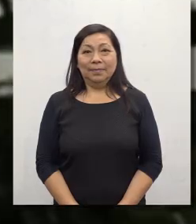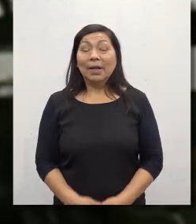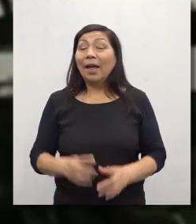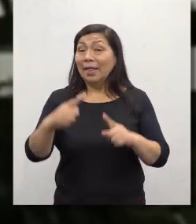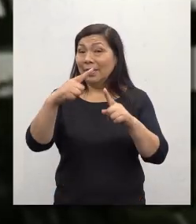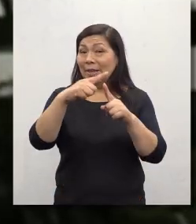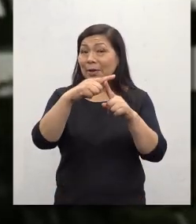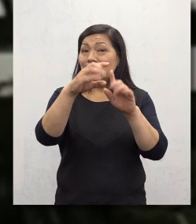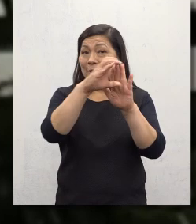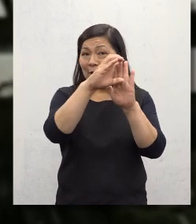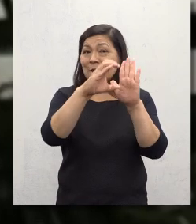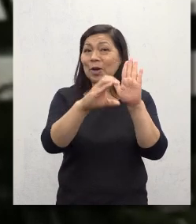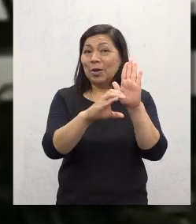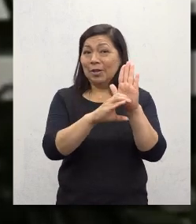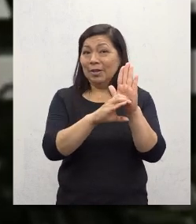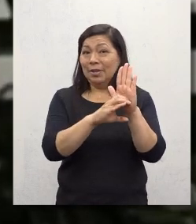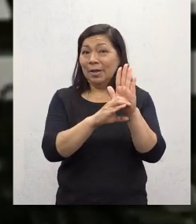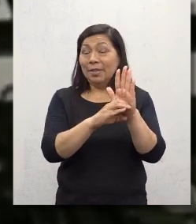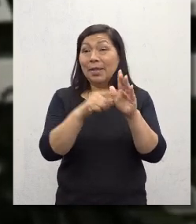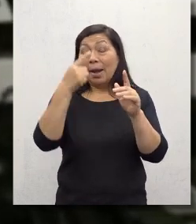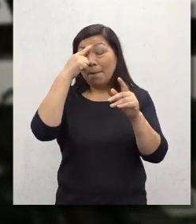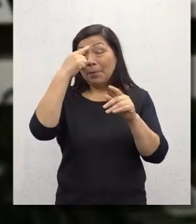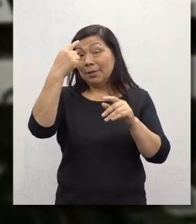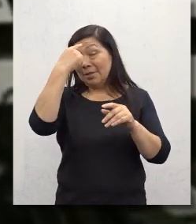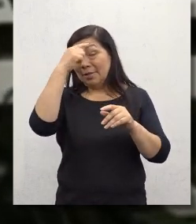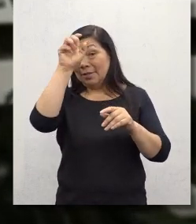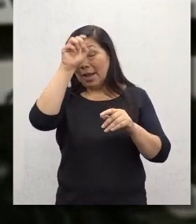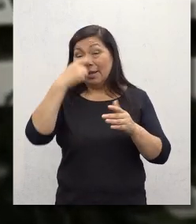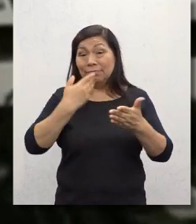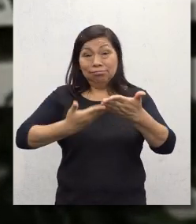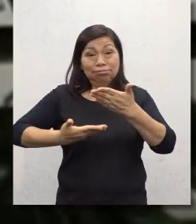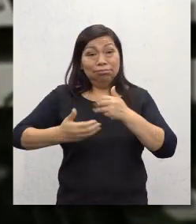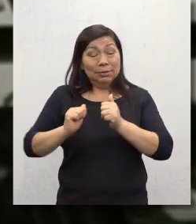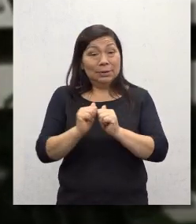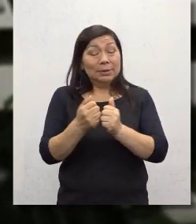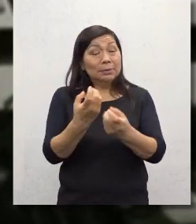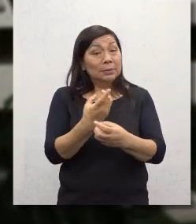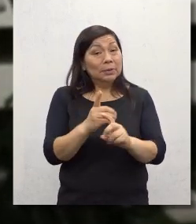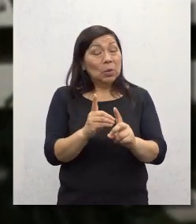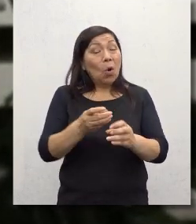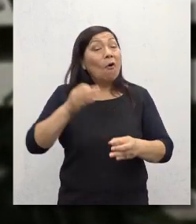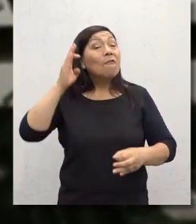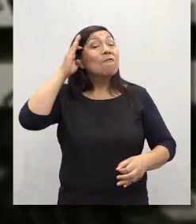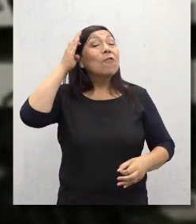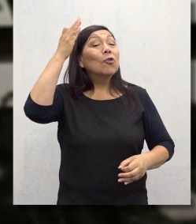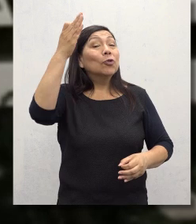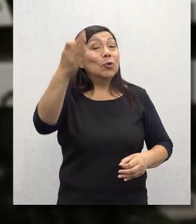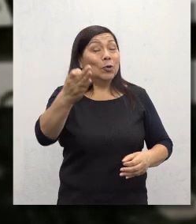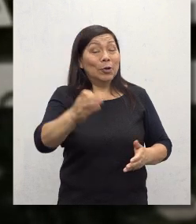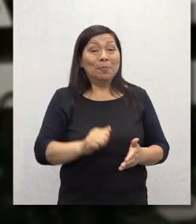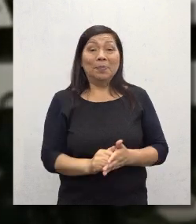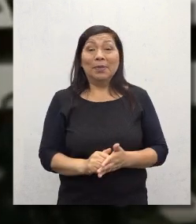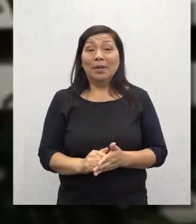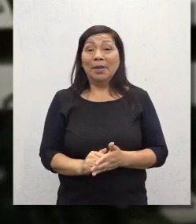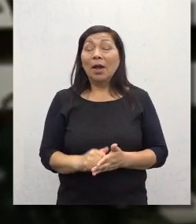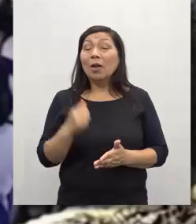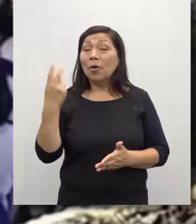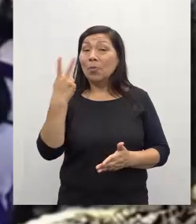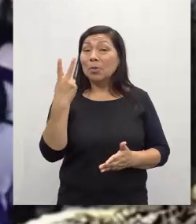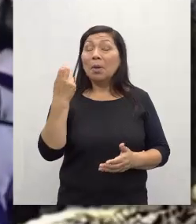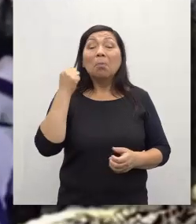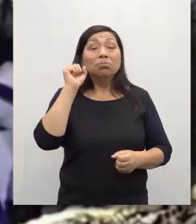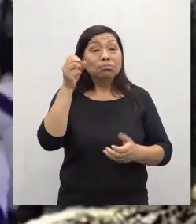El Tribunal Constitucional de Tailandia ordenó la disolución del partido Futuro Adelante, la segunda